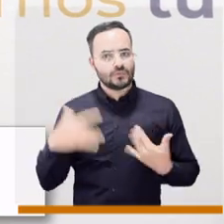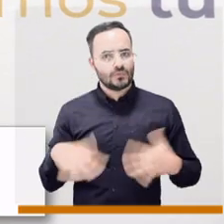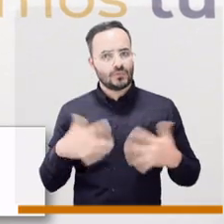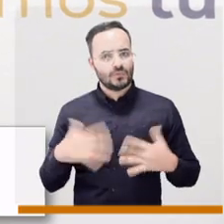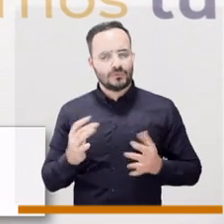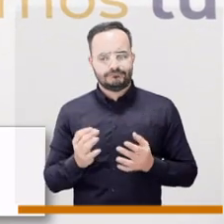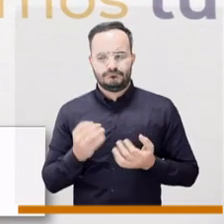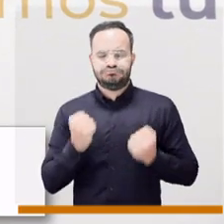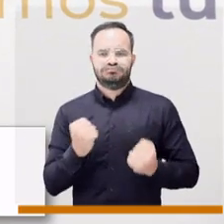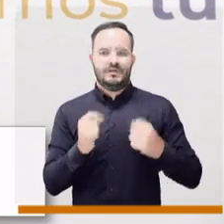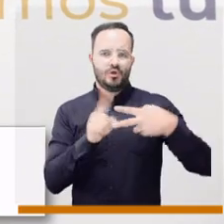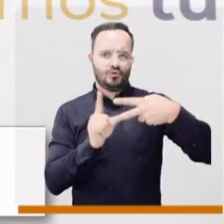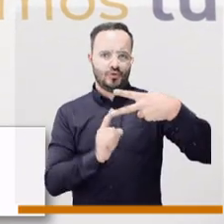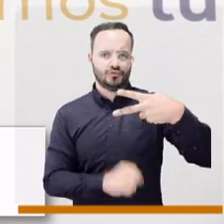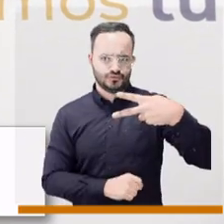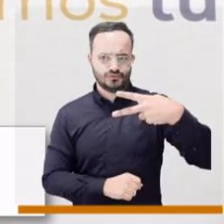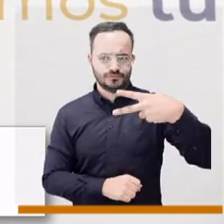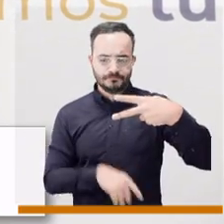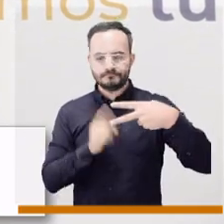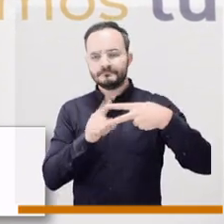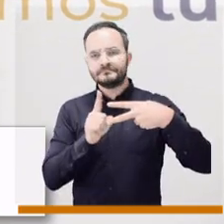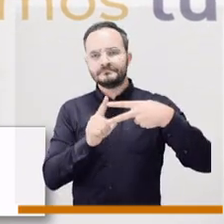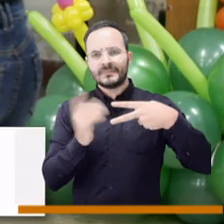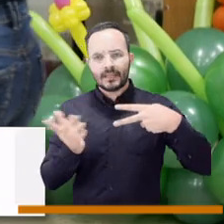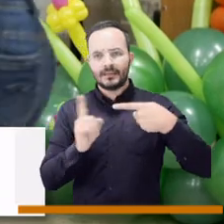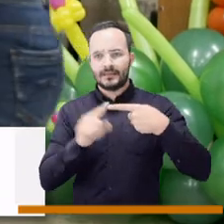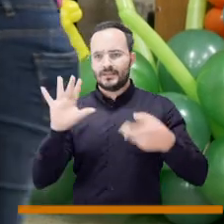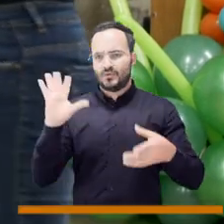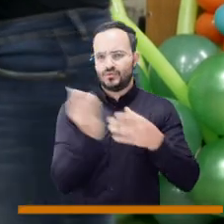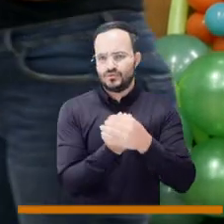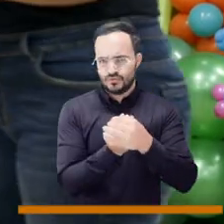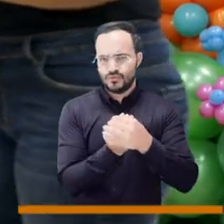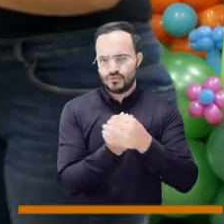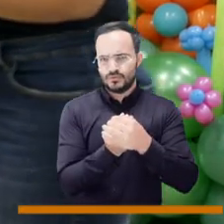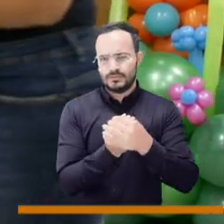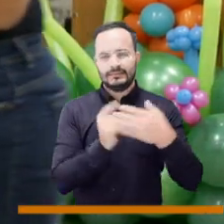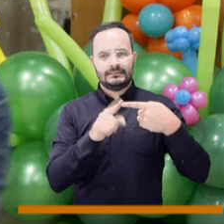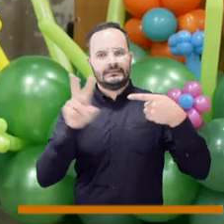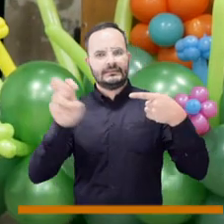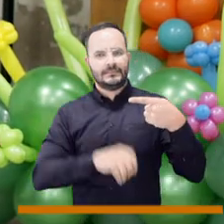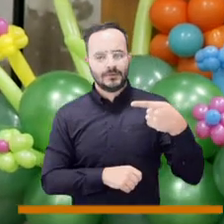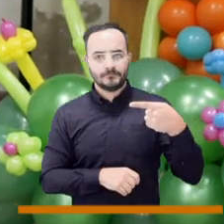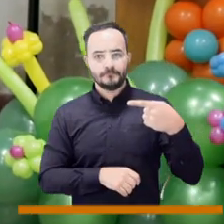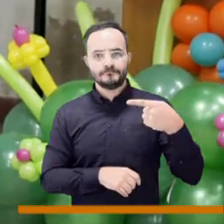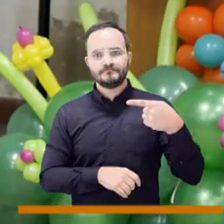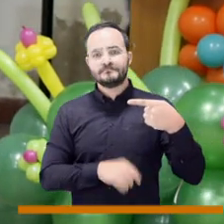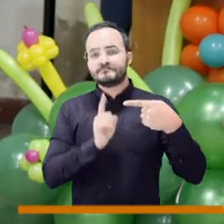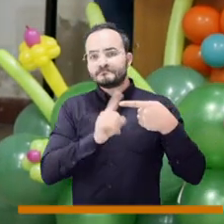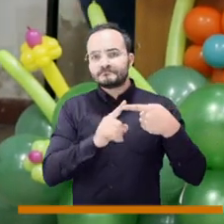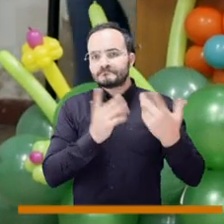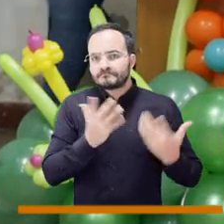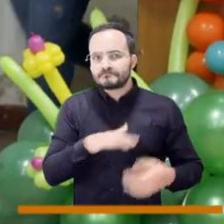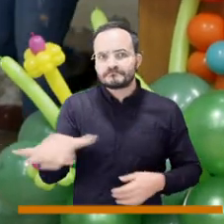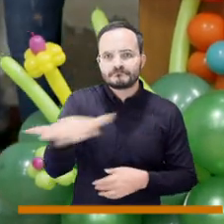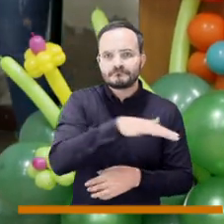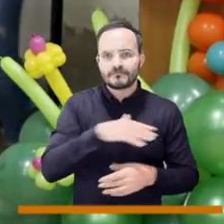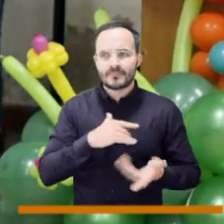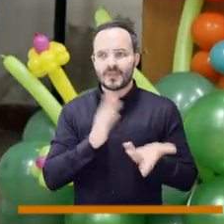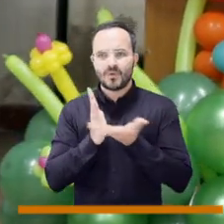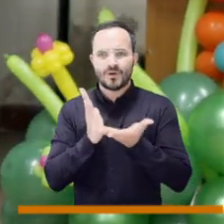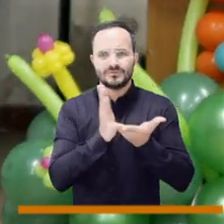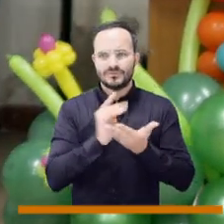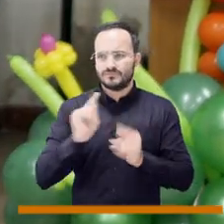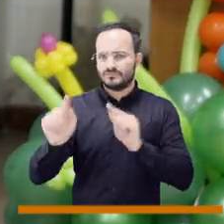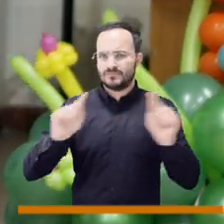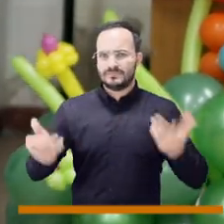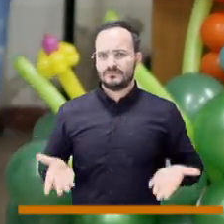aspectos puntuales. Desde lo que tiene que ver con la inclusión, pues nosotros de cara a la prestación del servicio educativo tenemos